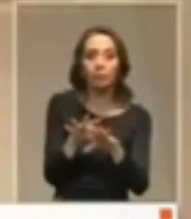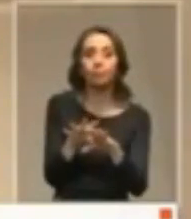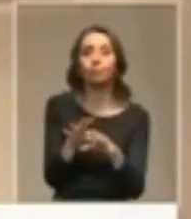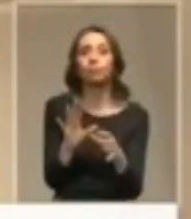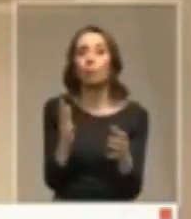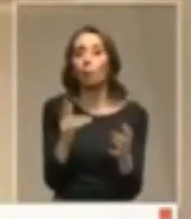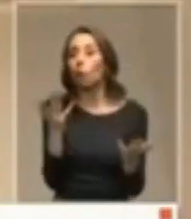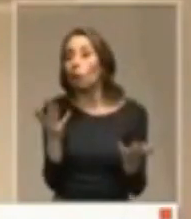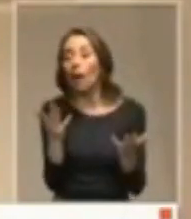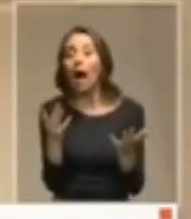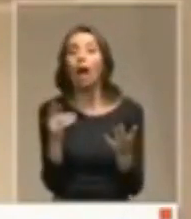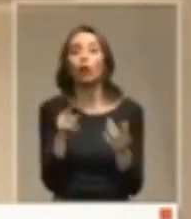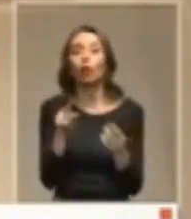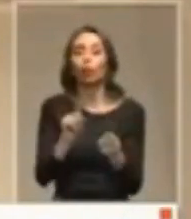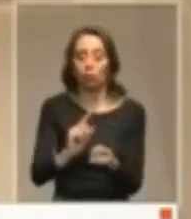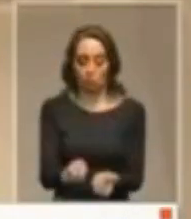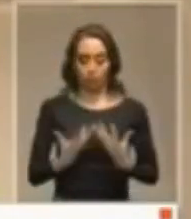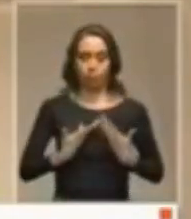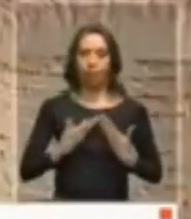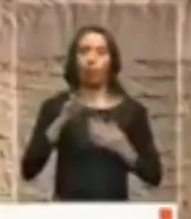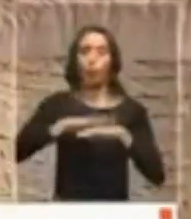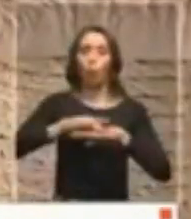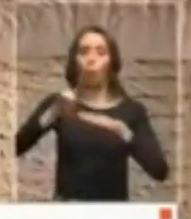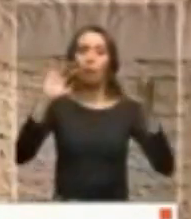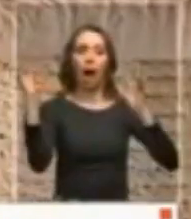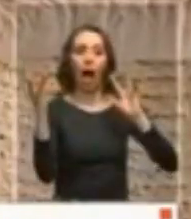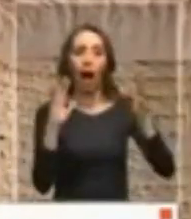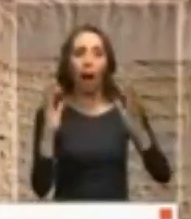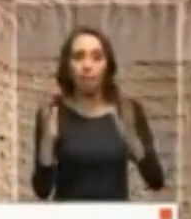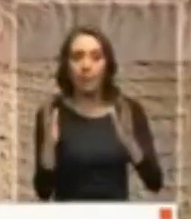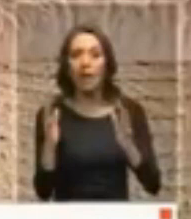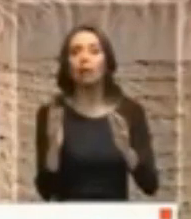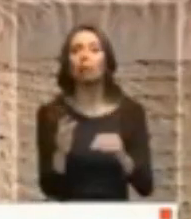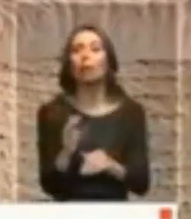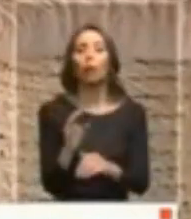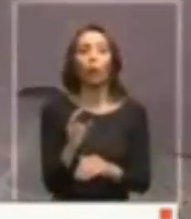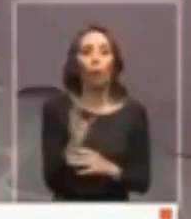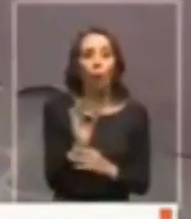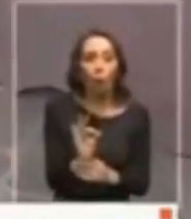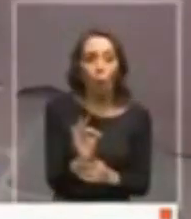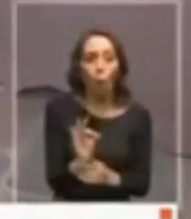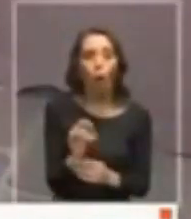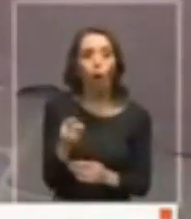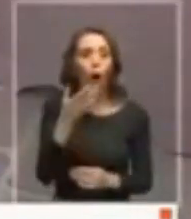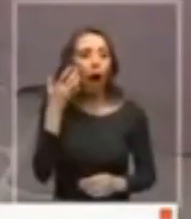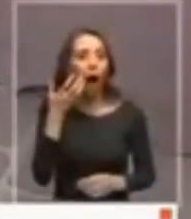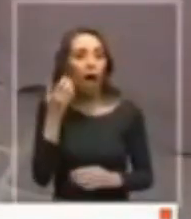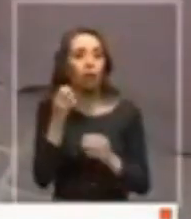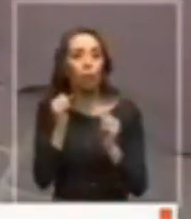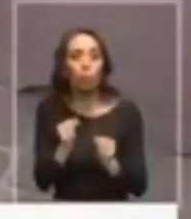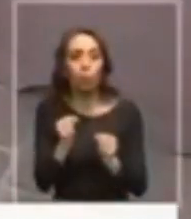existe algún factor ambiental que podría estar generando una predisposición, si los individuos son capaces